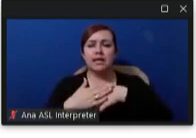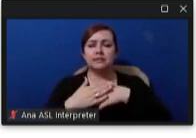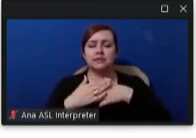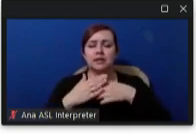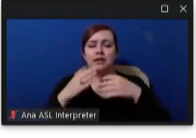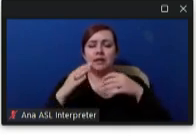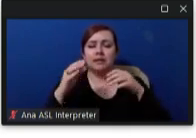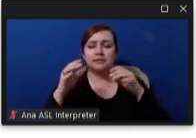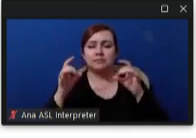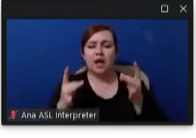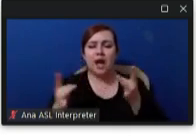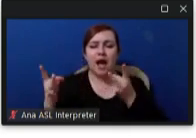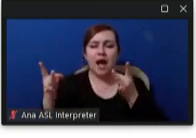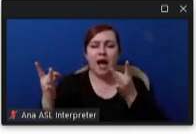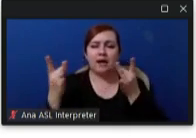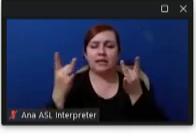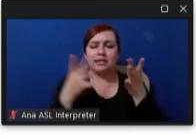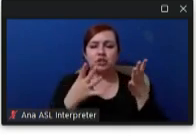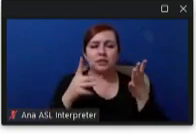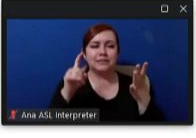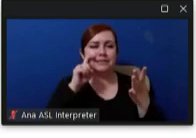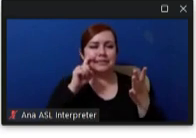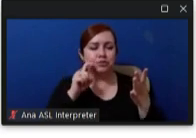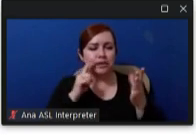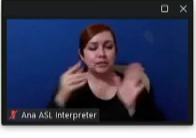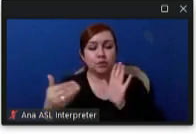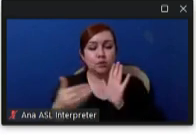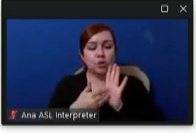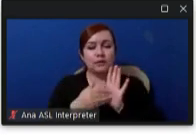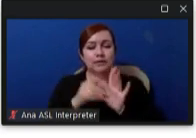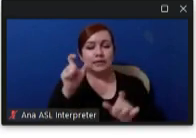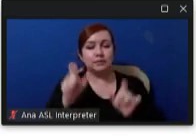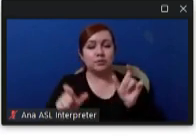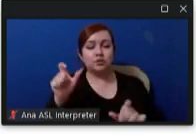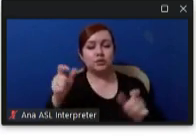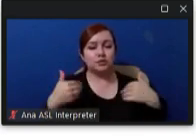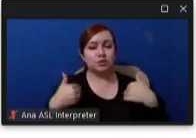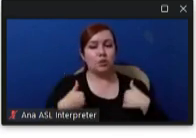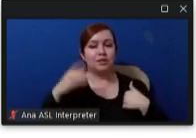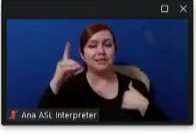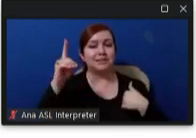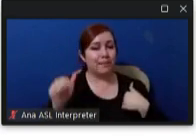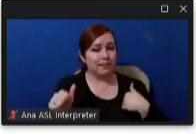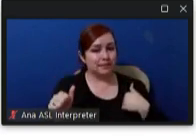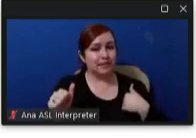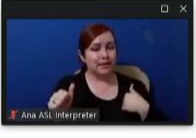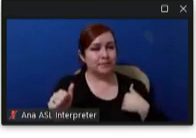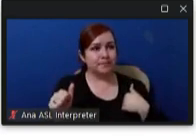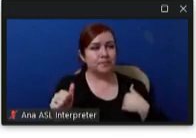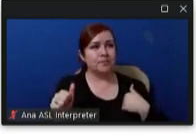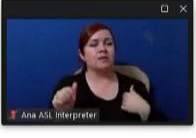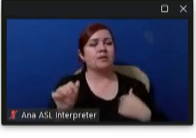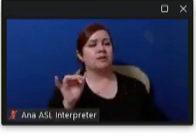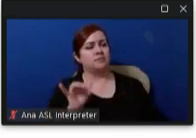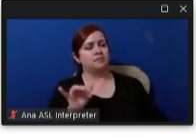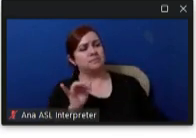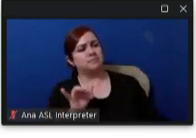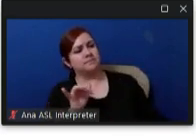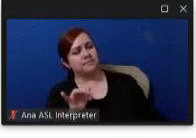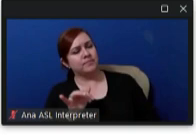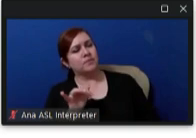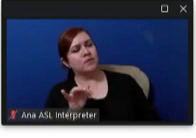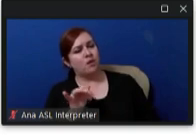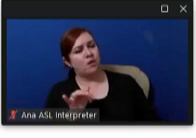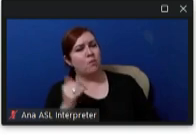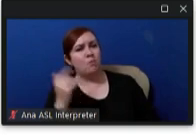sexuales a las personas con discapacidad. Y me llama la atención porque